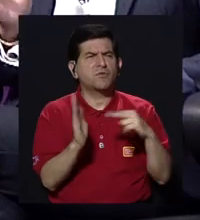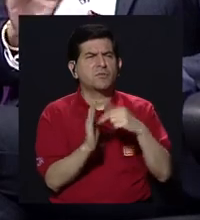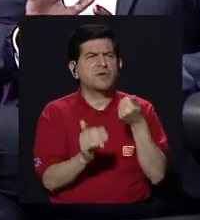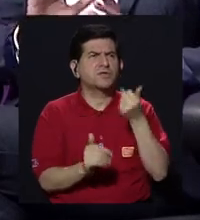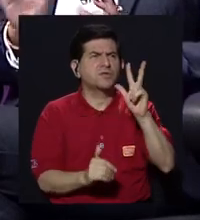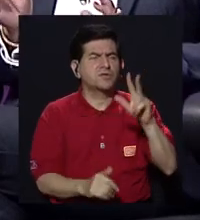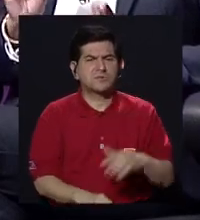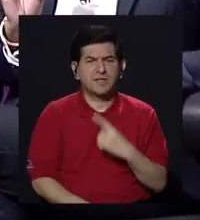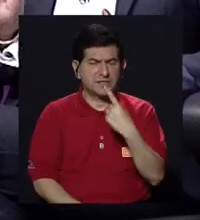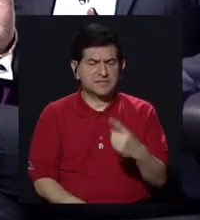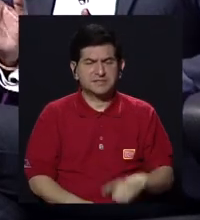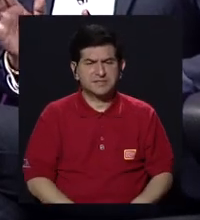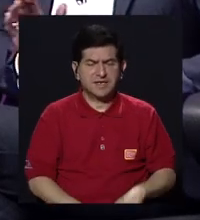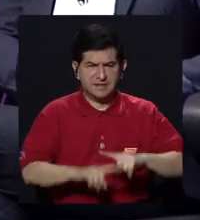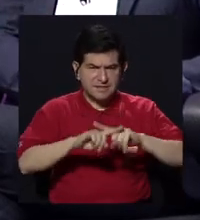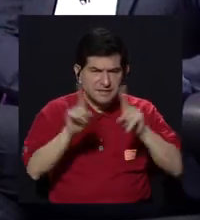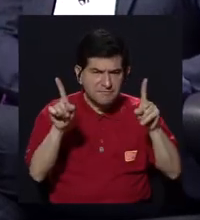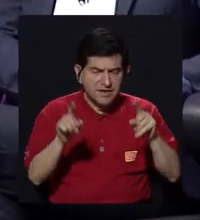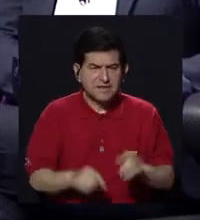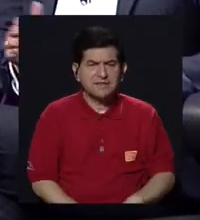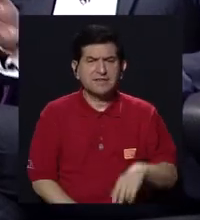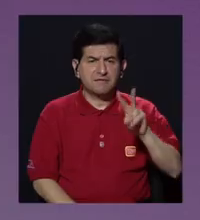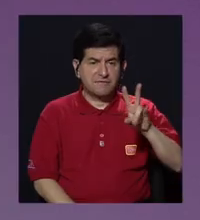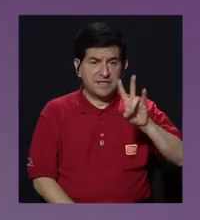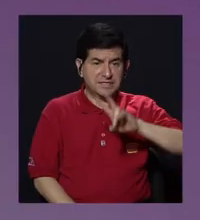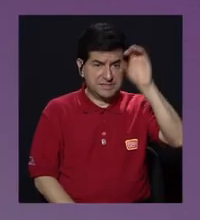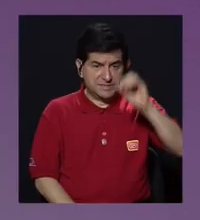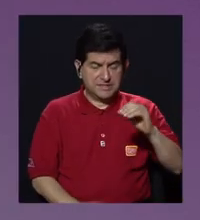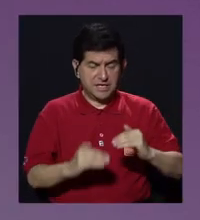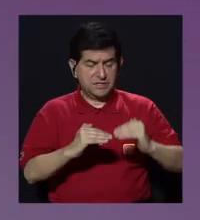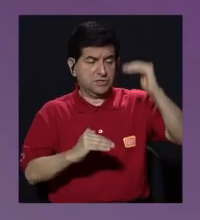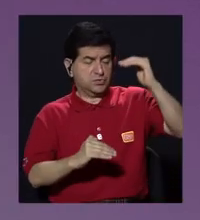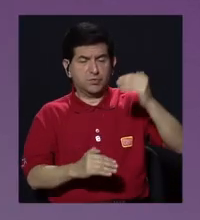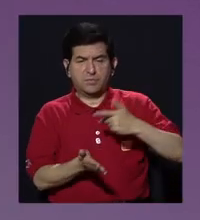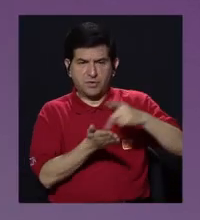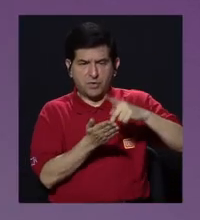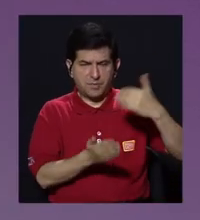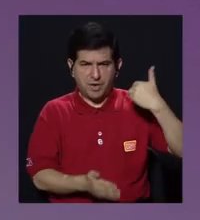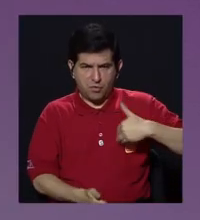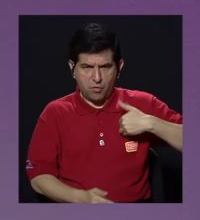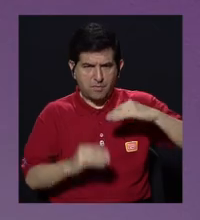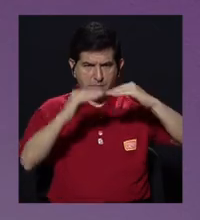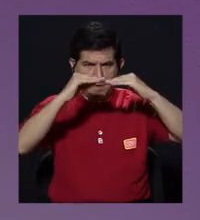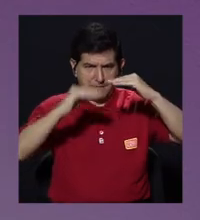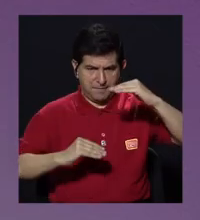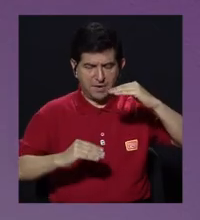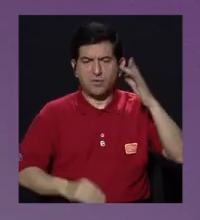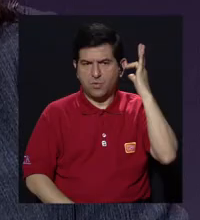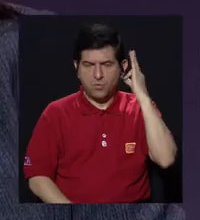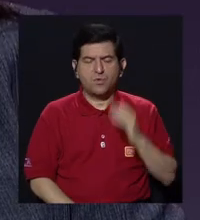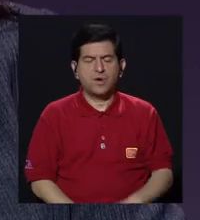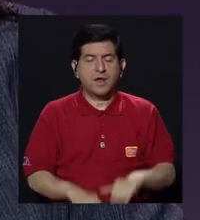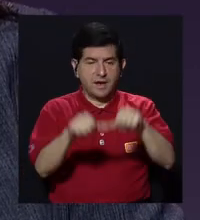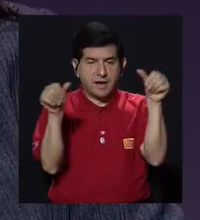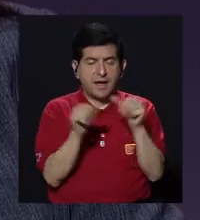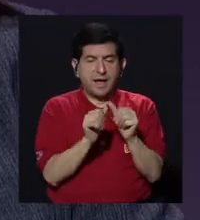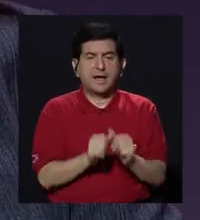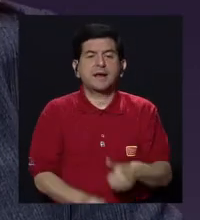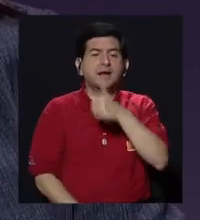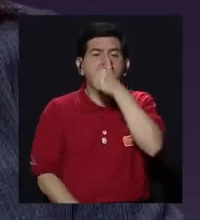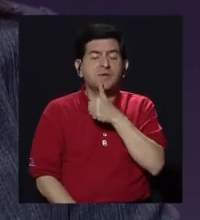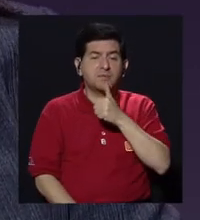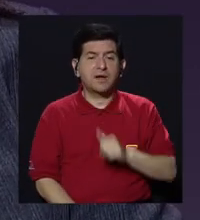el 2013 había una brecha de un 27%. Es increíble. Mayor entre hombre y mujer en el sector privado. En el sector